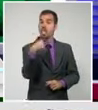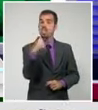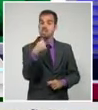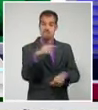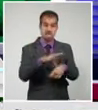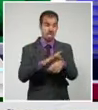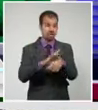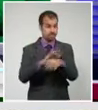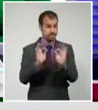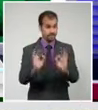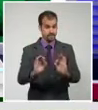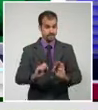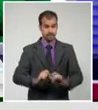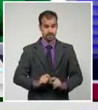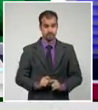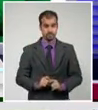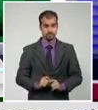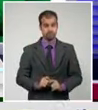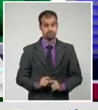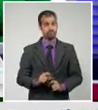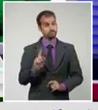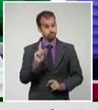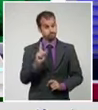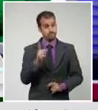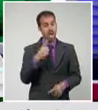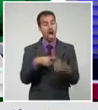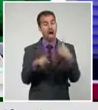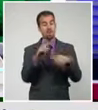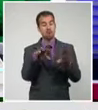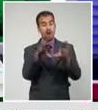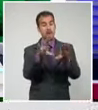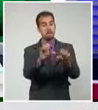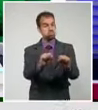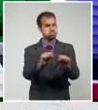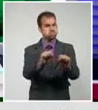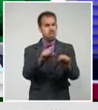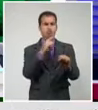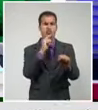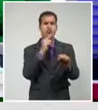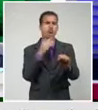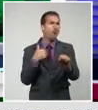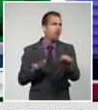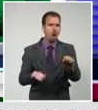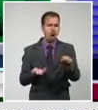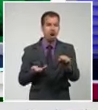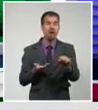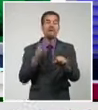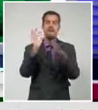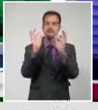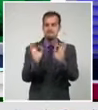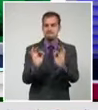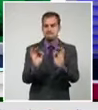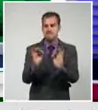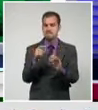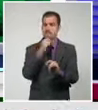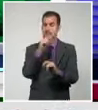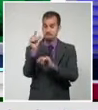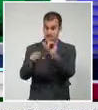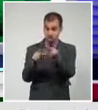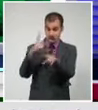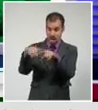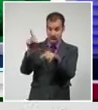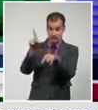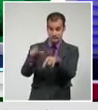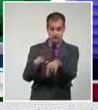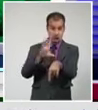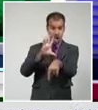se diagnostican porque por el protocolo que está establecido con los contactos de casos confirmados, de